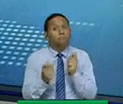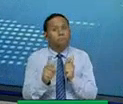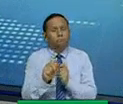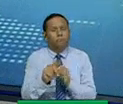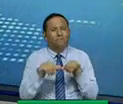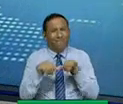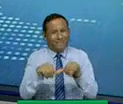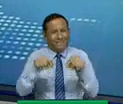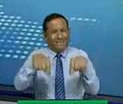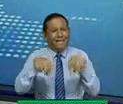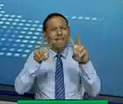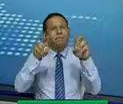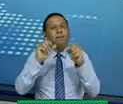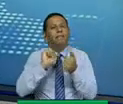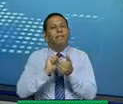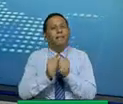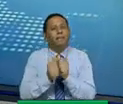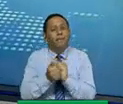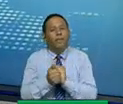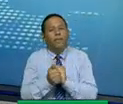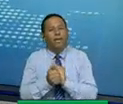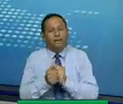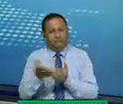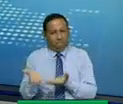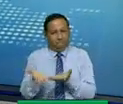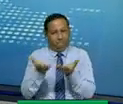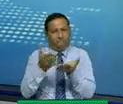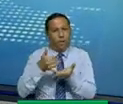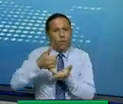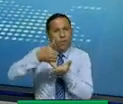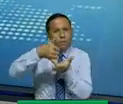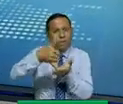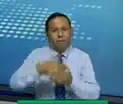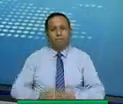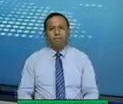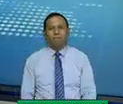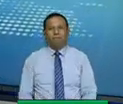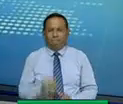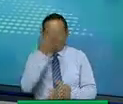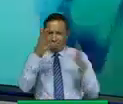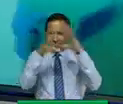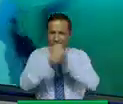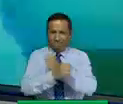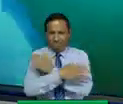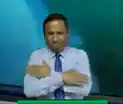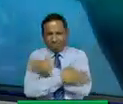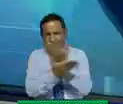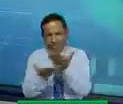Enseguida José Alberto Molestina con toda la información deportiva. José, buenas noches, bienvenido.